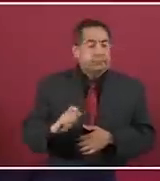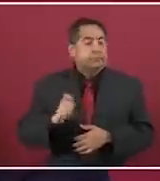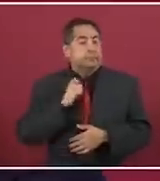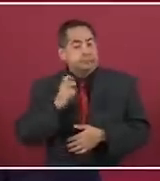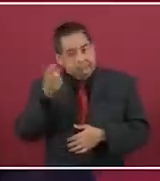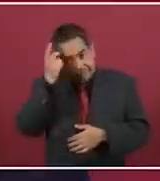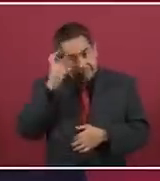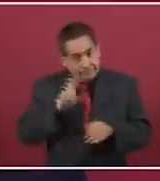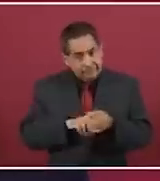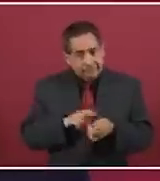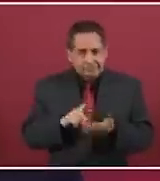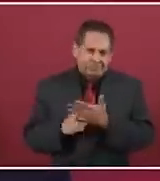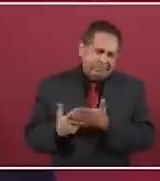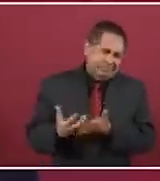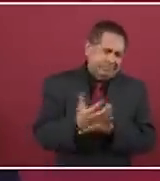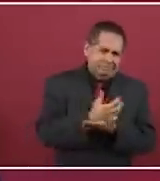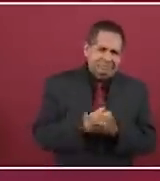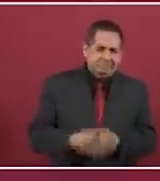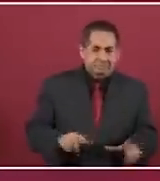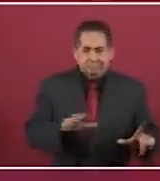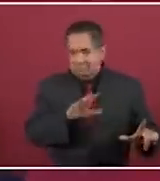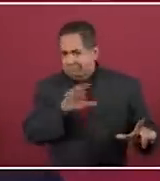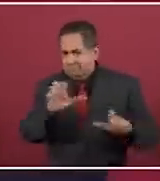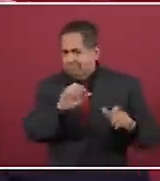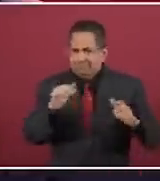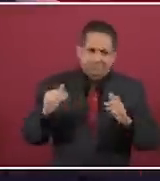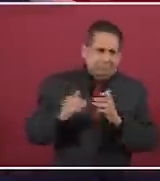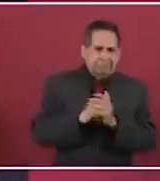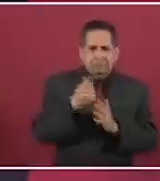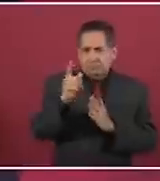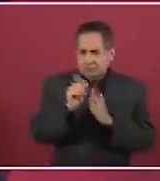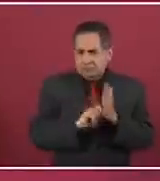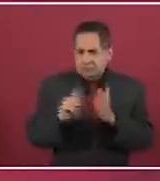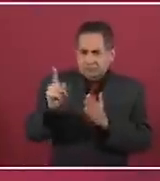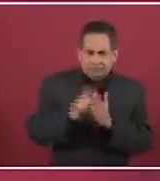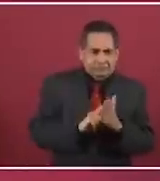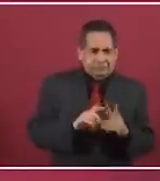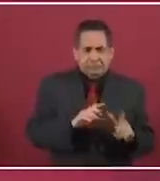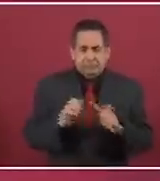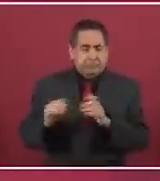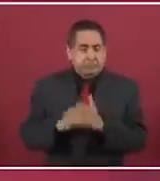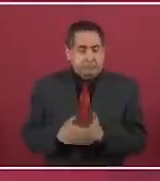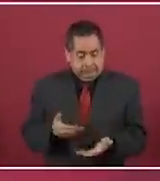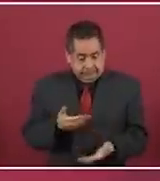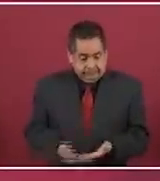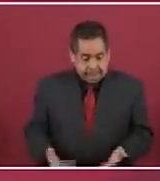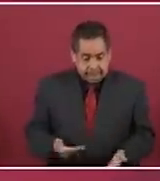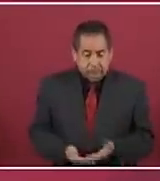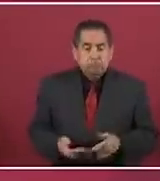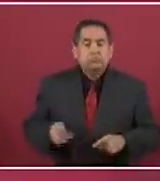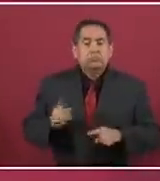Infonavit ganaba 700,000 pesos mensuales y el actual